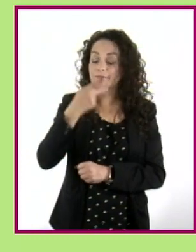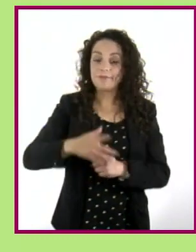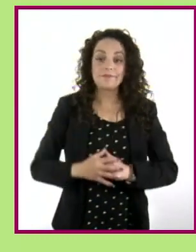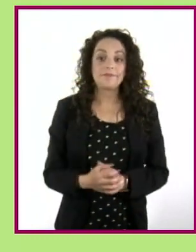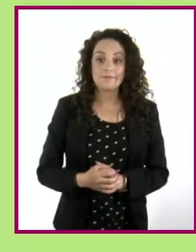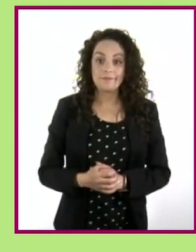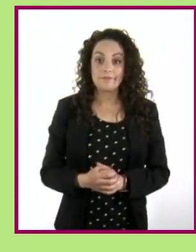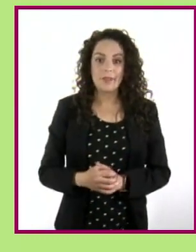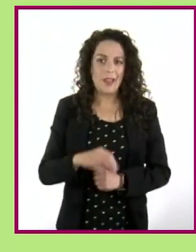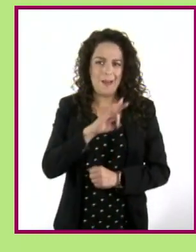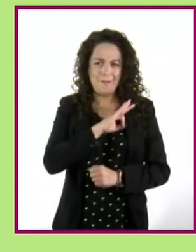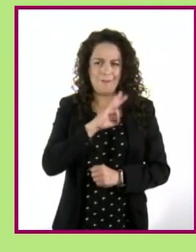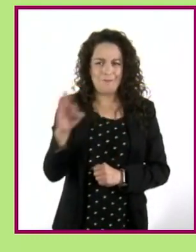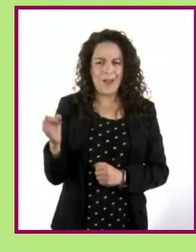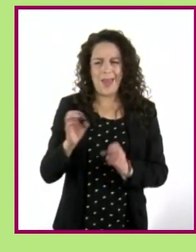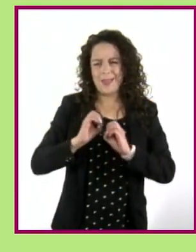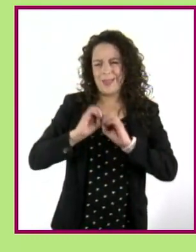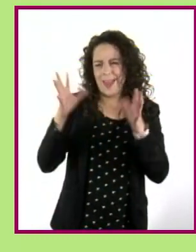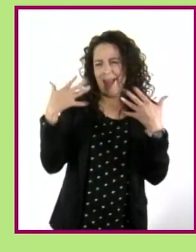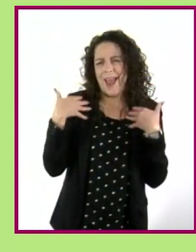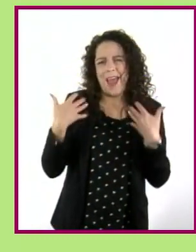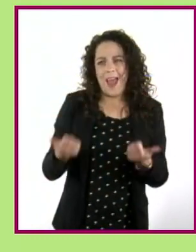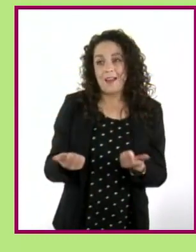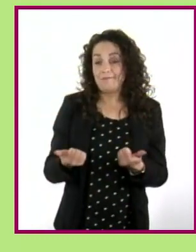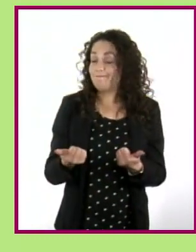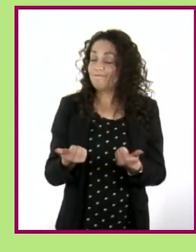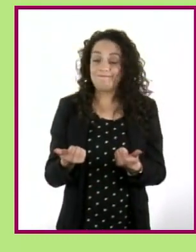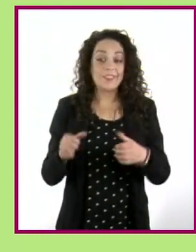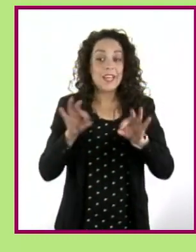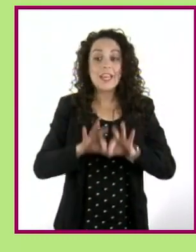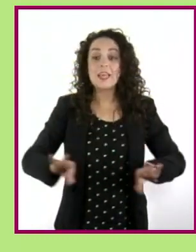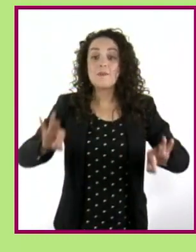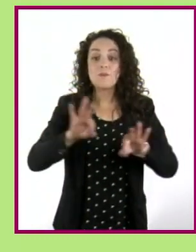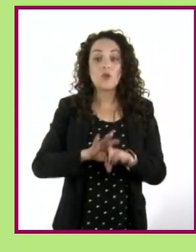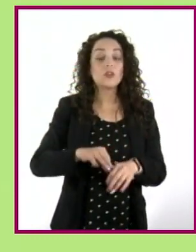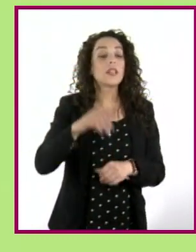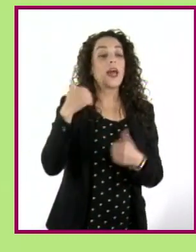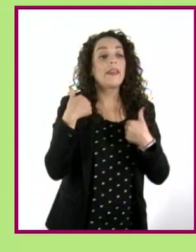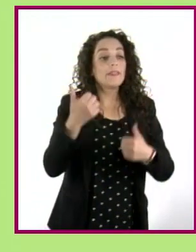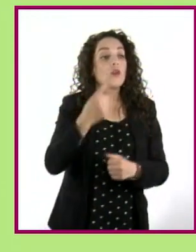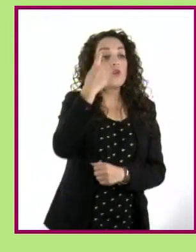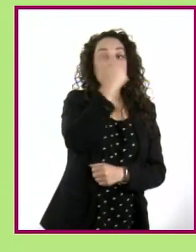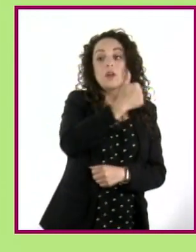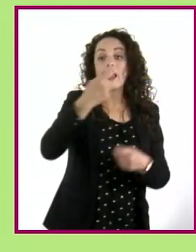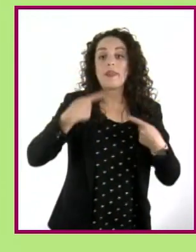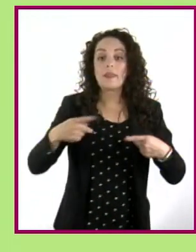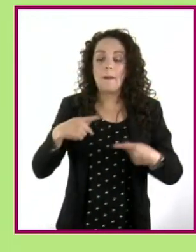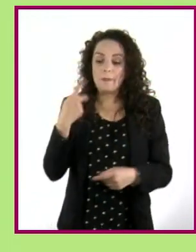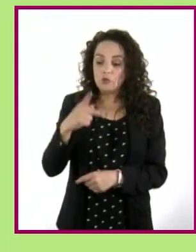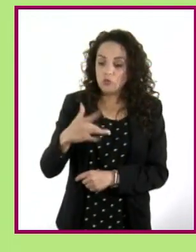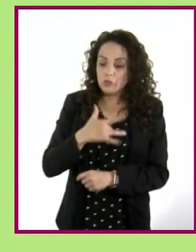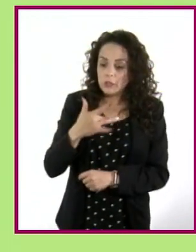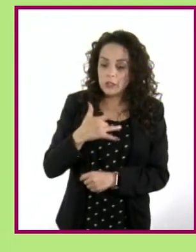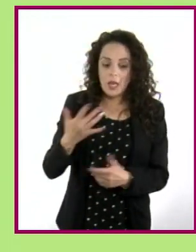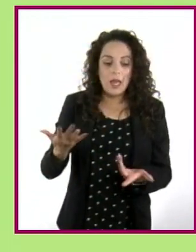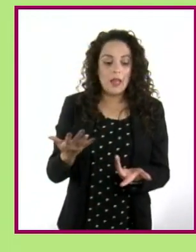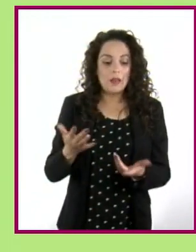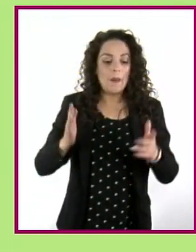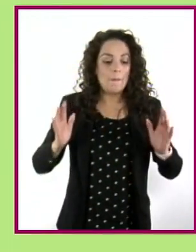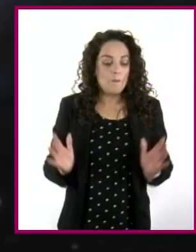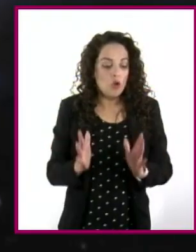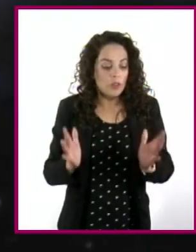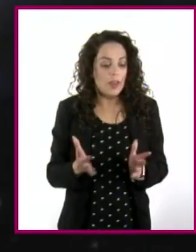parecer demasiado obvio, es importante aclarar que cada persona tiene sus propias expectativas, motivaciones e interpretaciones